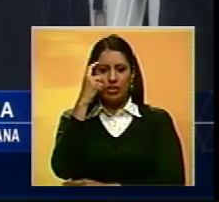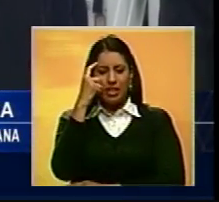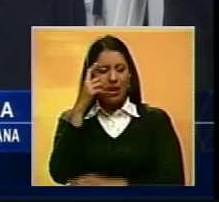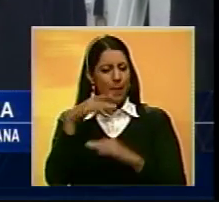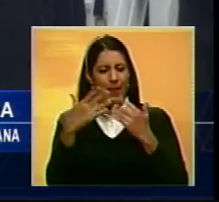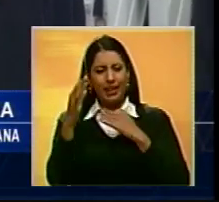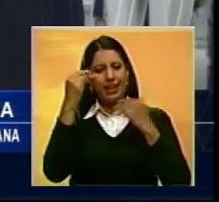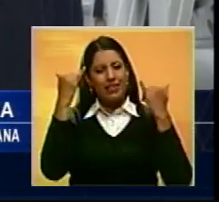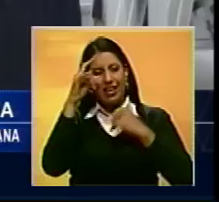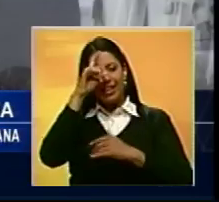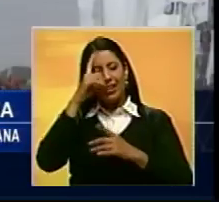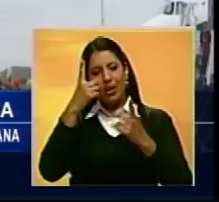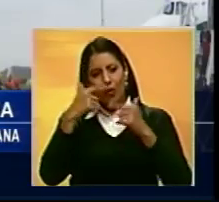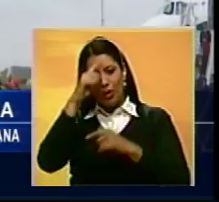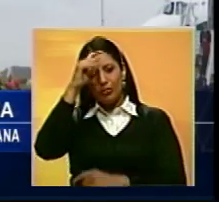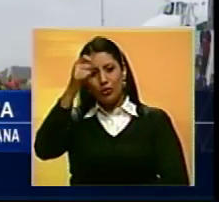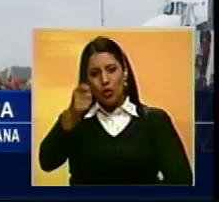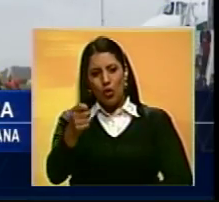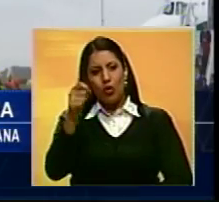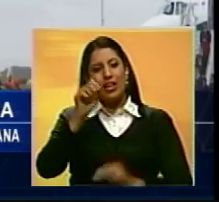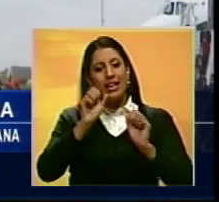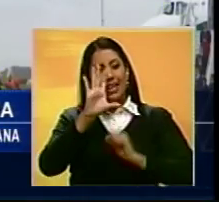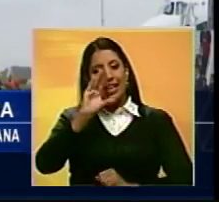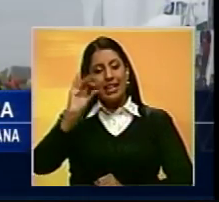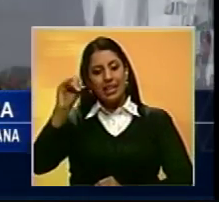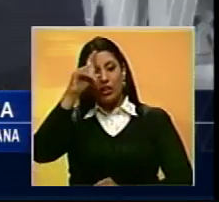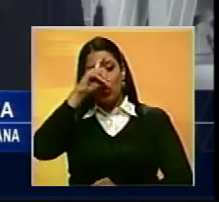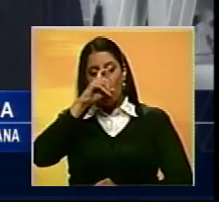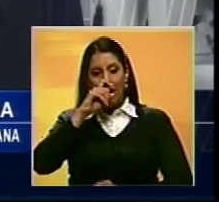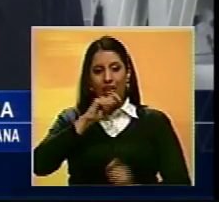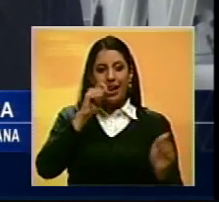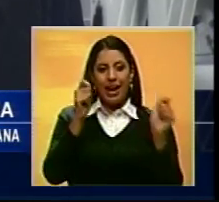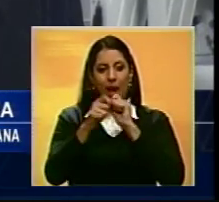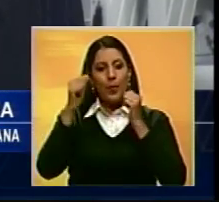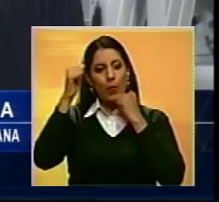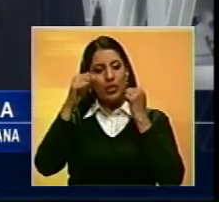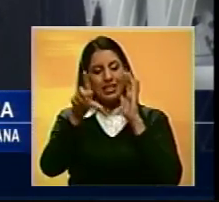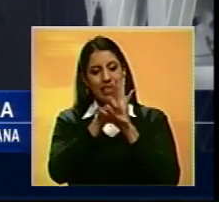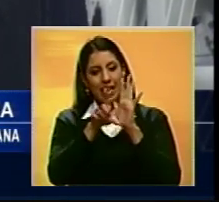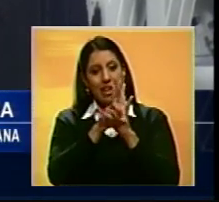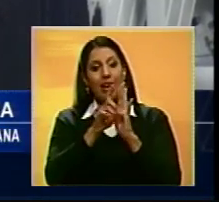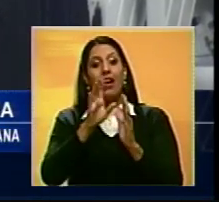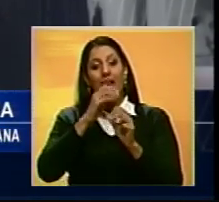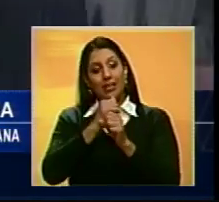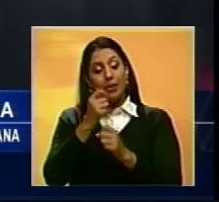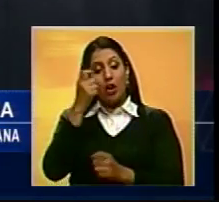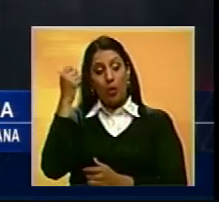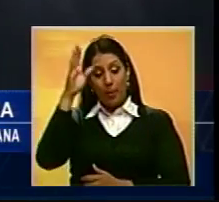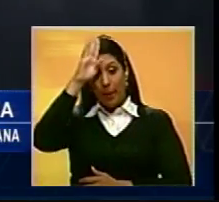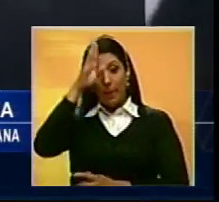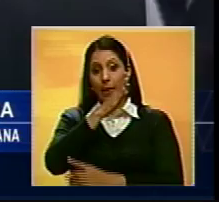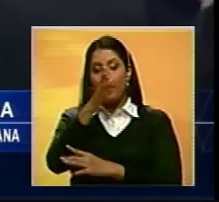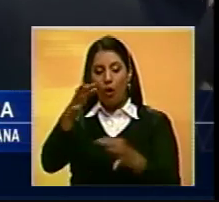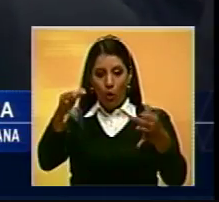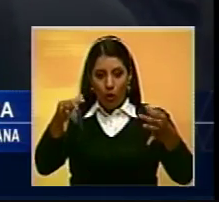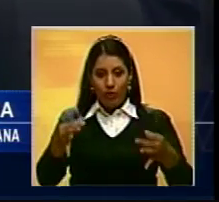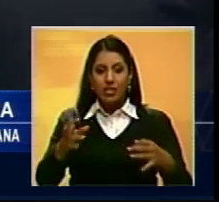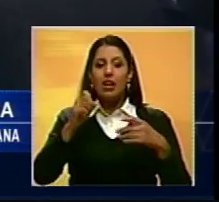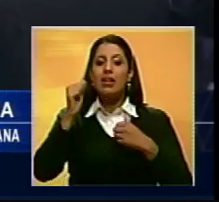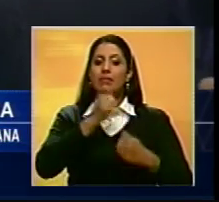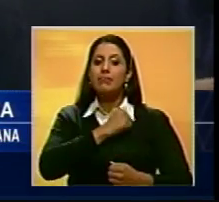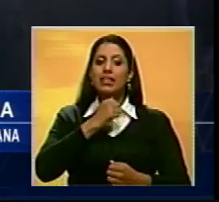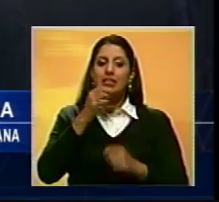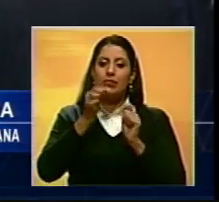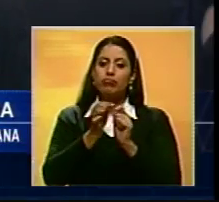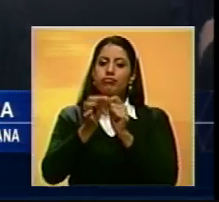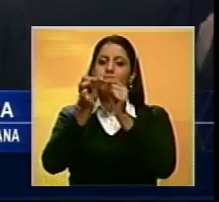la celebración de los actos conmemorativos de los 500 años de la Reforma Protestante. Se espera que el pontífice oficialice una misa el